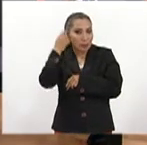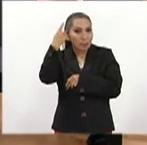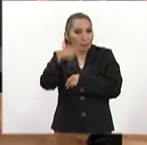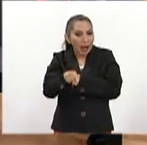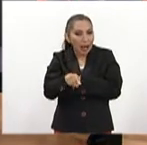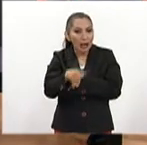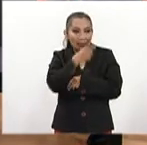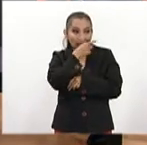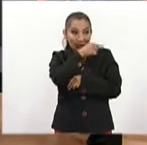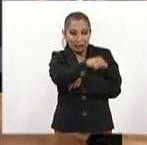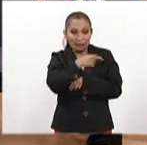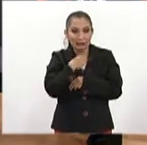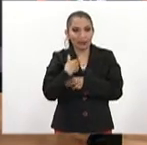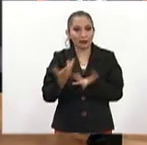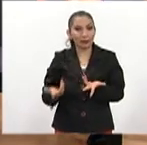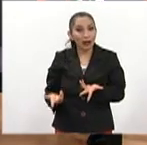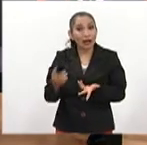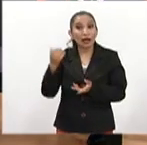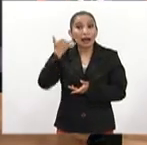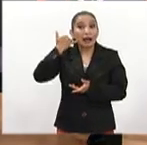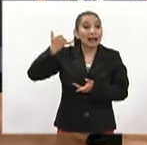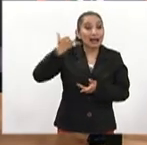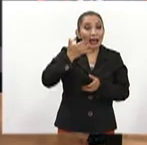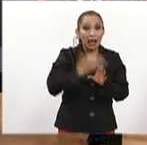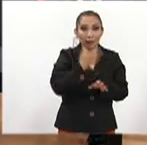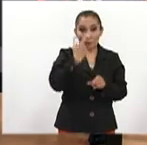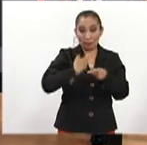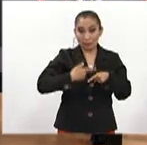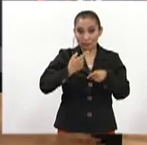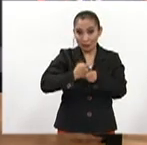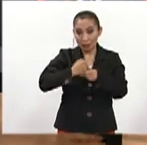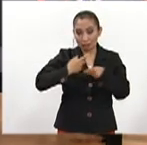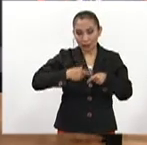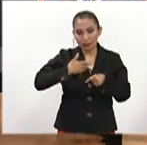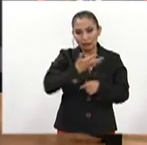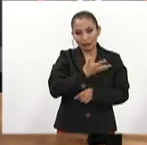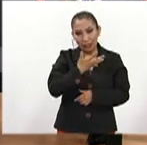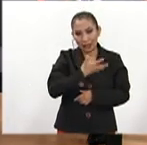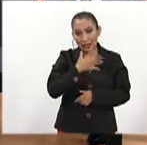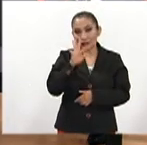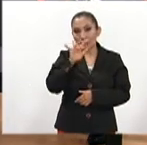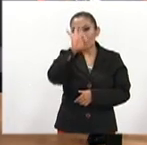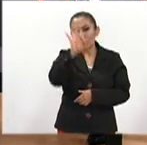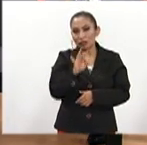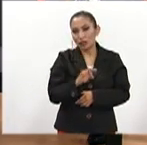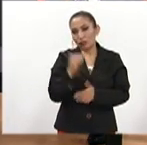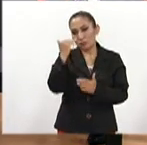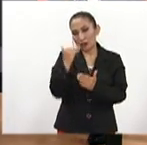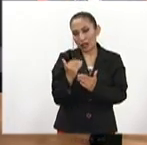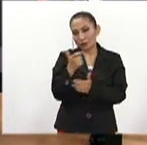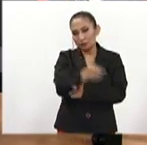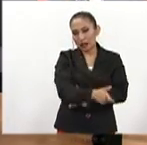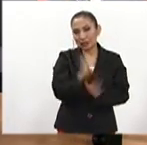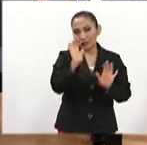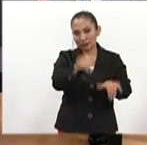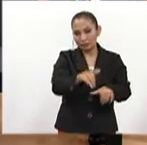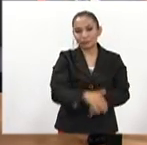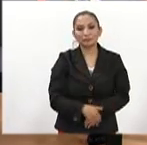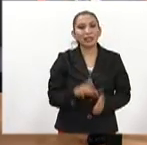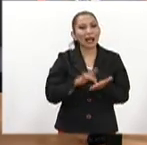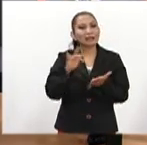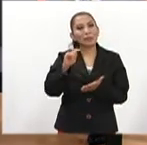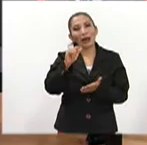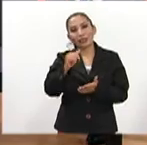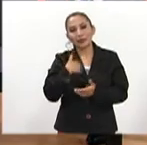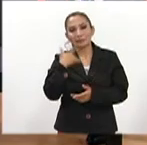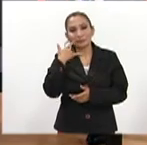que, como dices, Francis, quienes llamen, las primeras personas que llamen, pues tengan estos 50% de descuento. Muchísimas gracias por estar aquí. Gracias, Omar. Gracias, Pati.